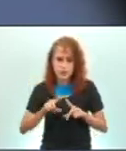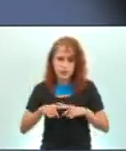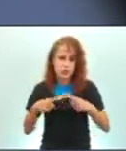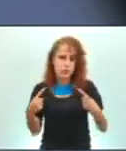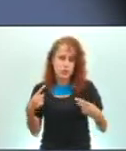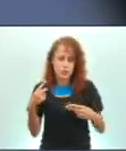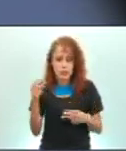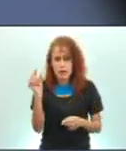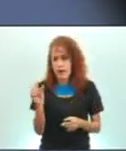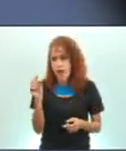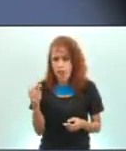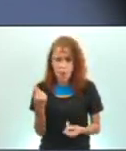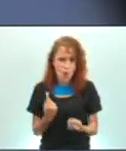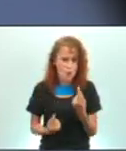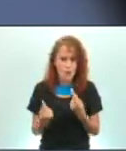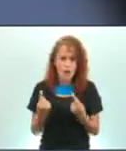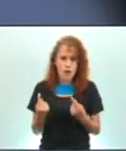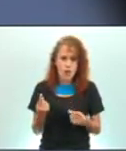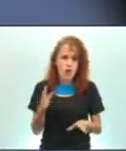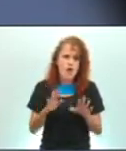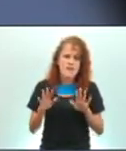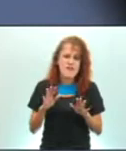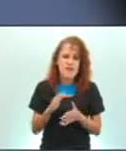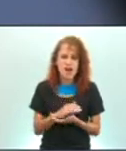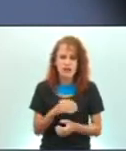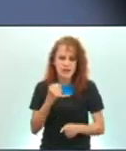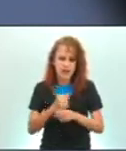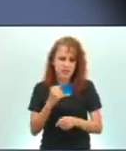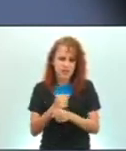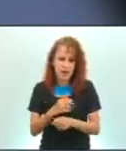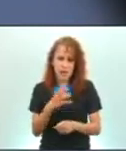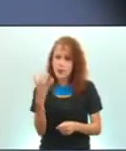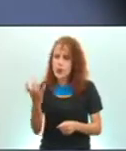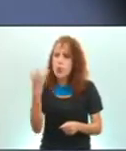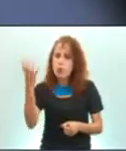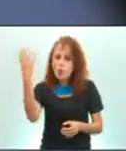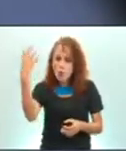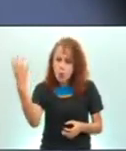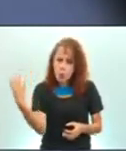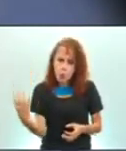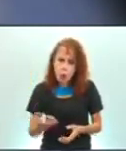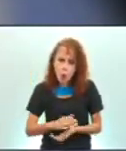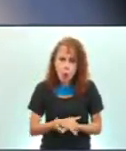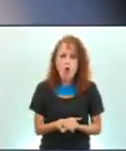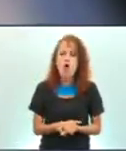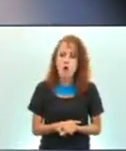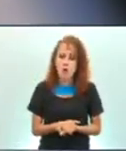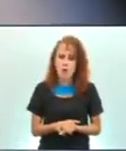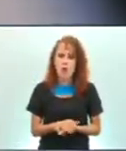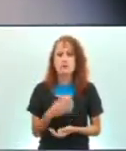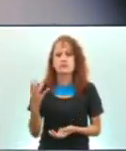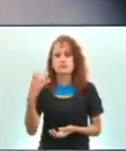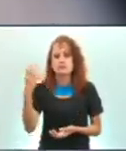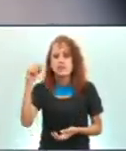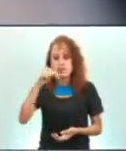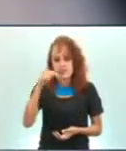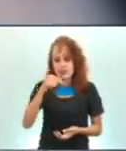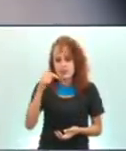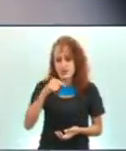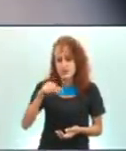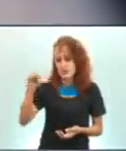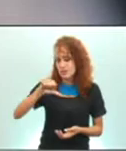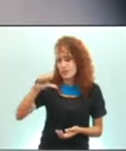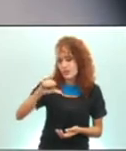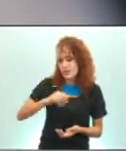hombre y especialmente por las emisiones de dióxido de carbono, metano y óxido nitroso.